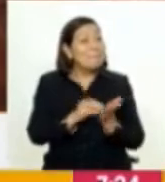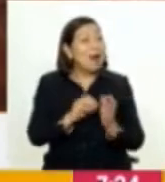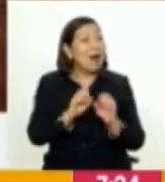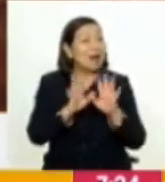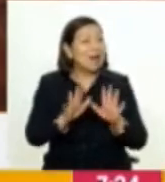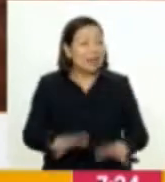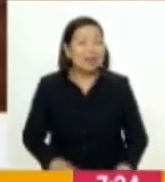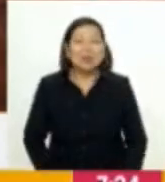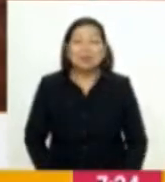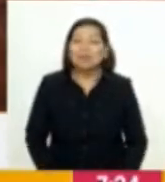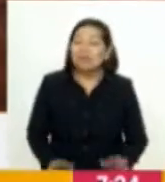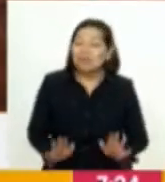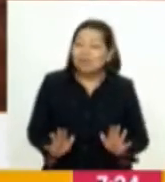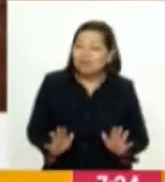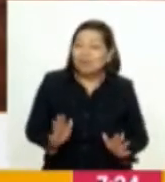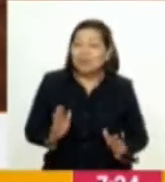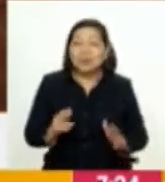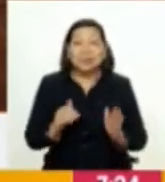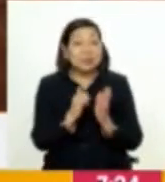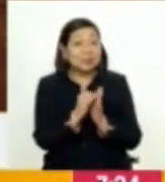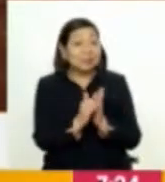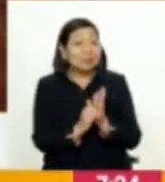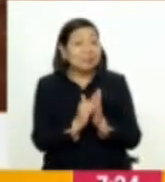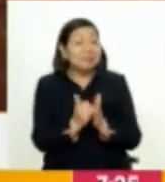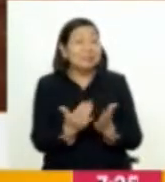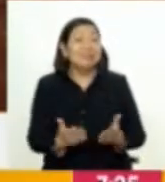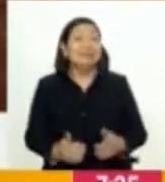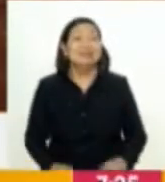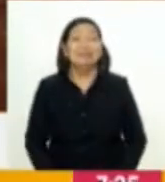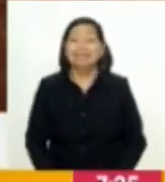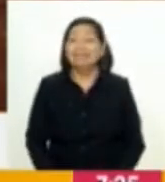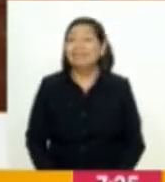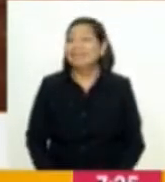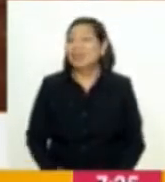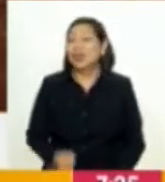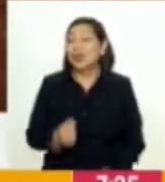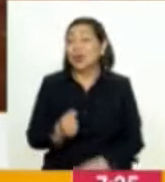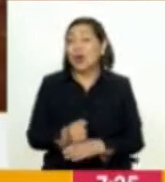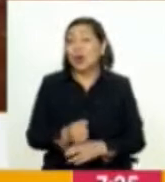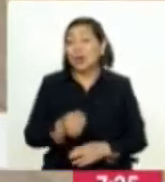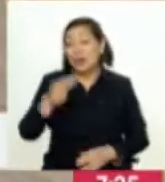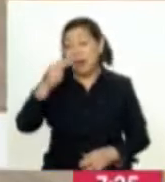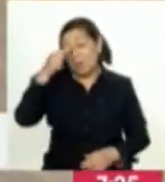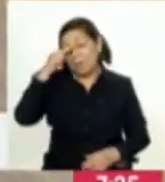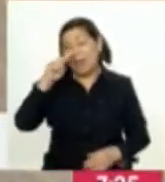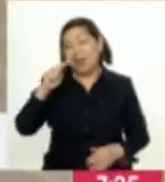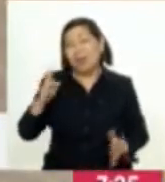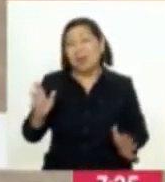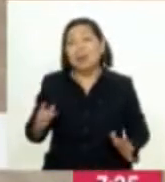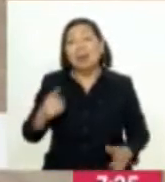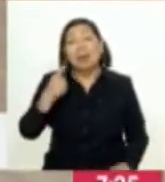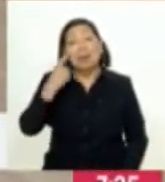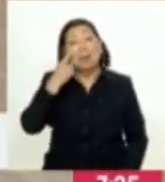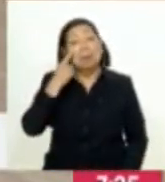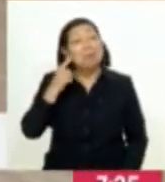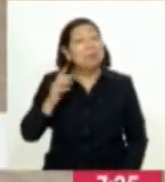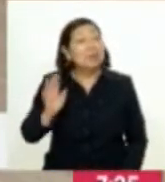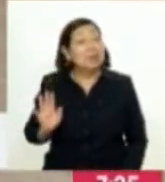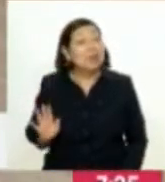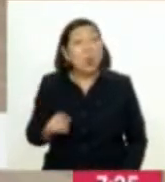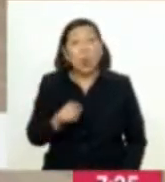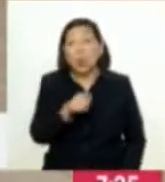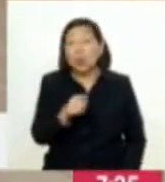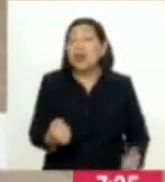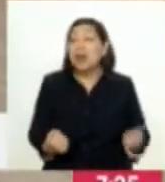por ahí en las redes sociales circula un video de un muchacho que habla, bueno, contra el presidente mexicano, y le dice, mire,